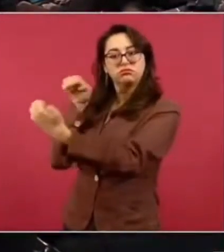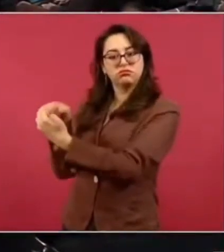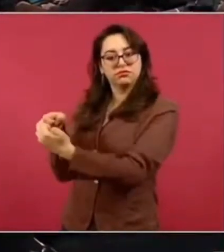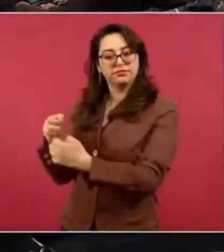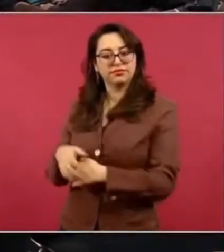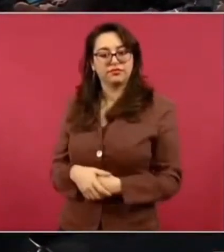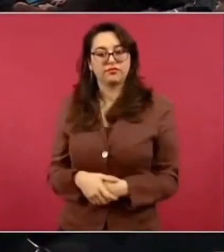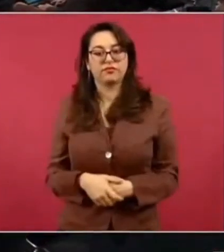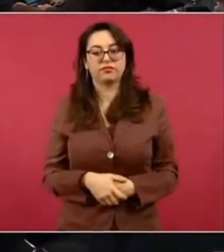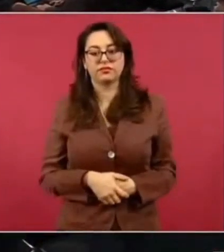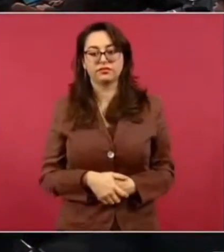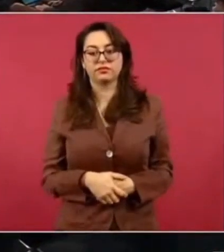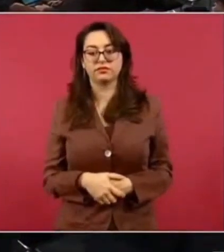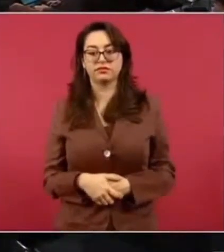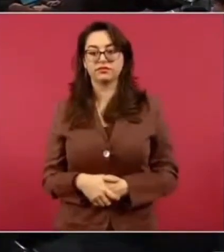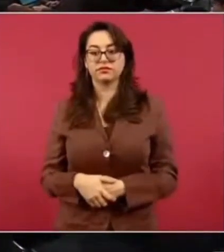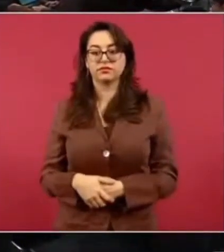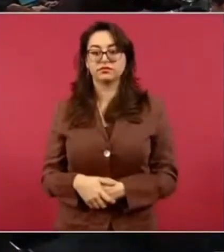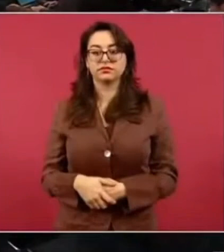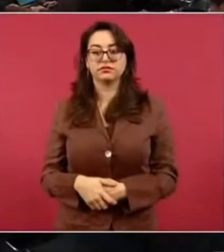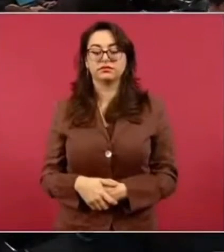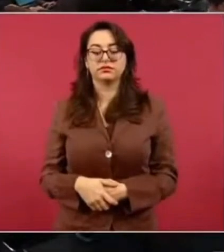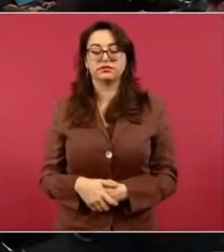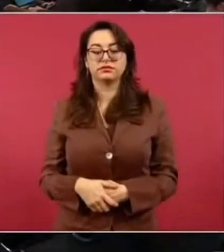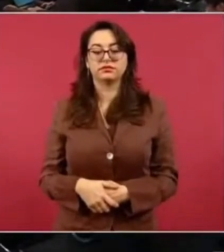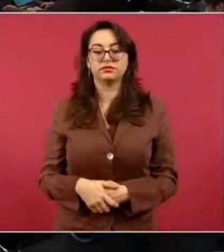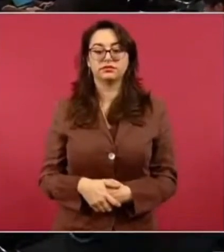Dijeron de que si se privatizaba